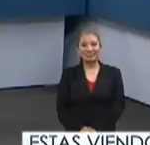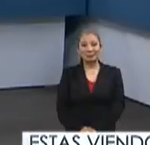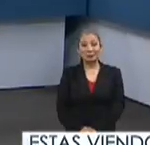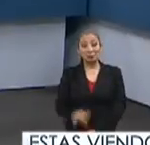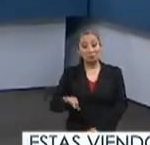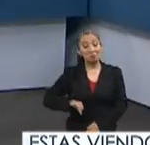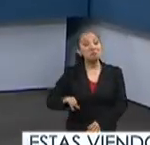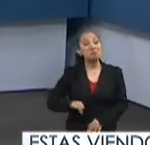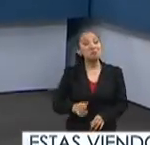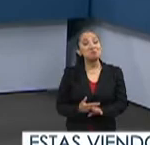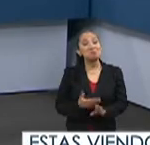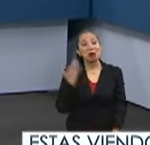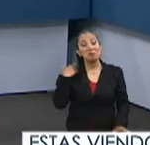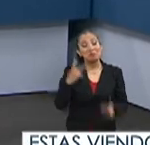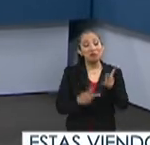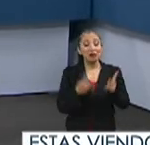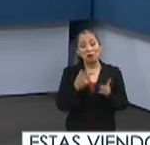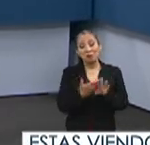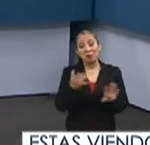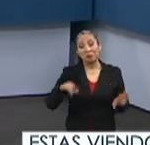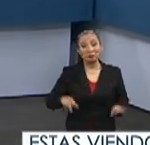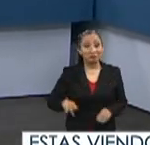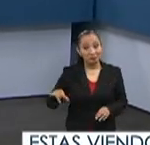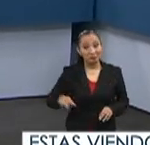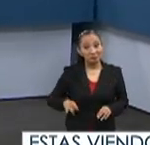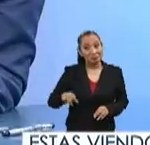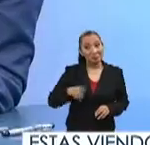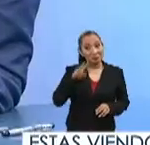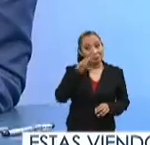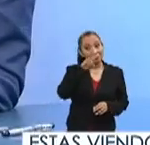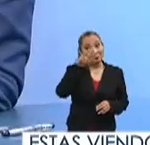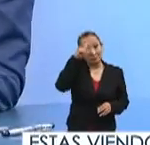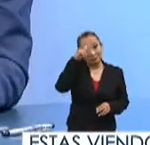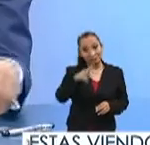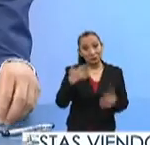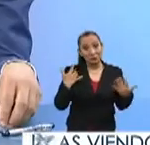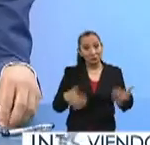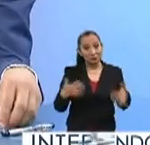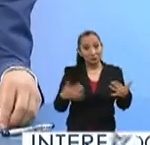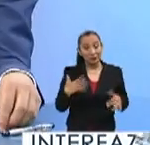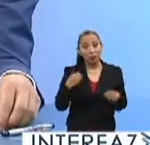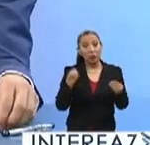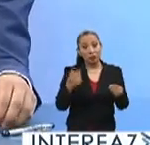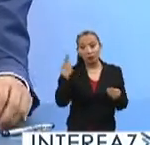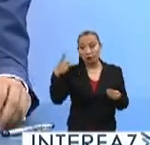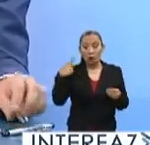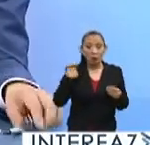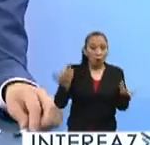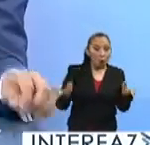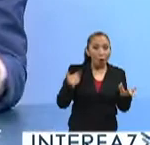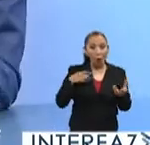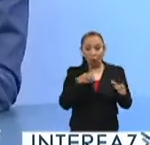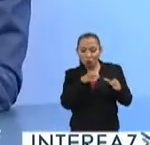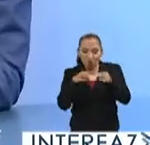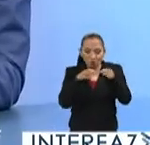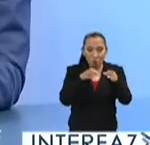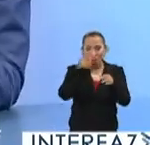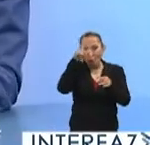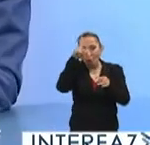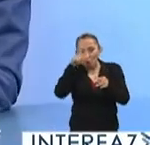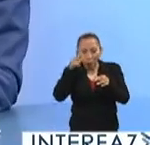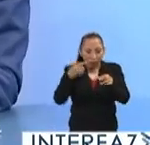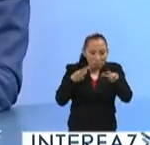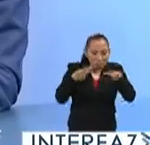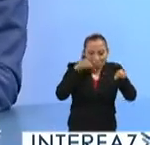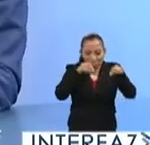Pues qué interesante plática, qué interesante, pues mexicano, la verdad, con su troquita lunar. Estamos